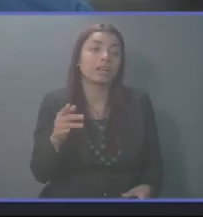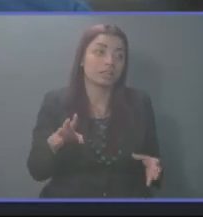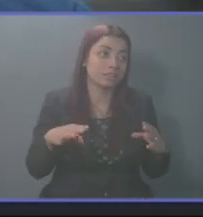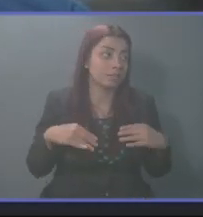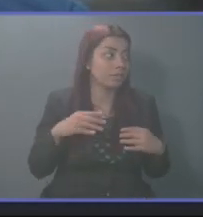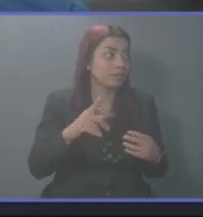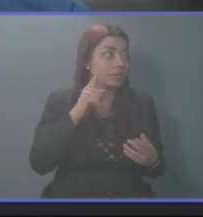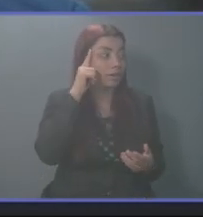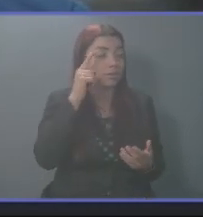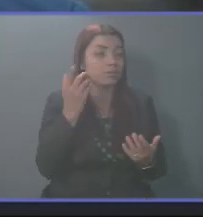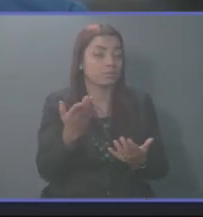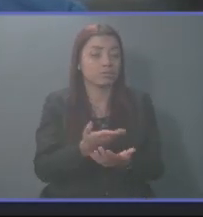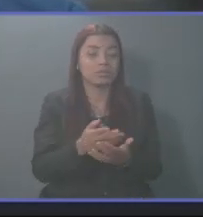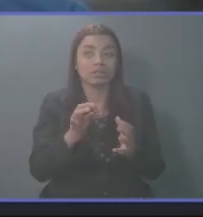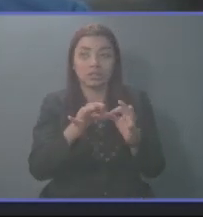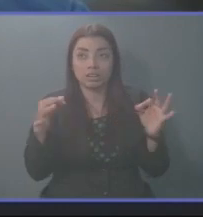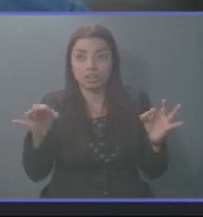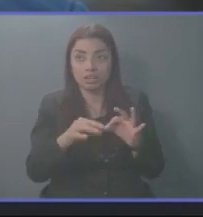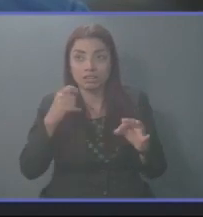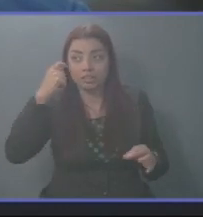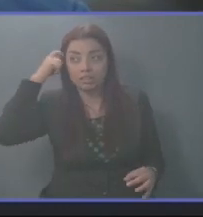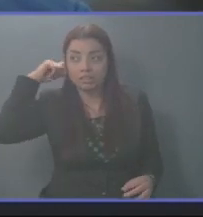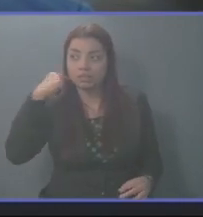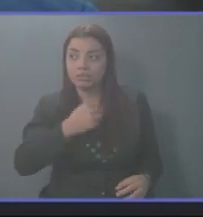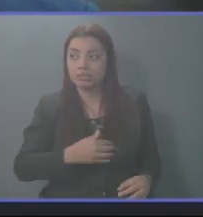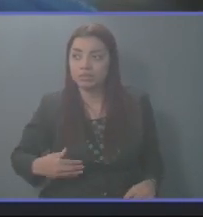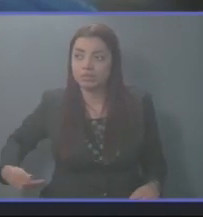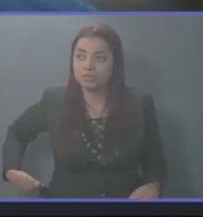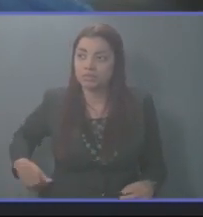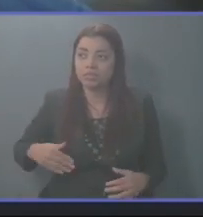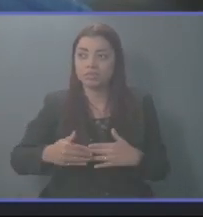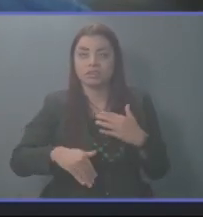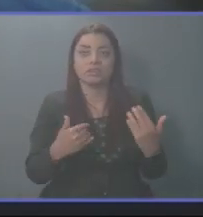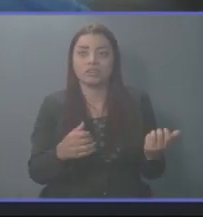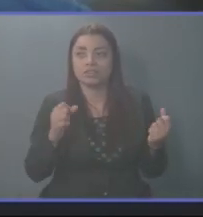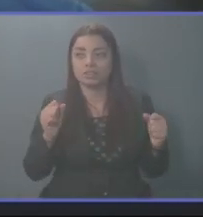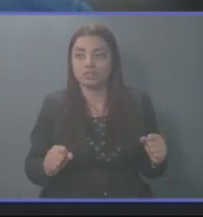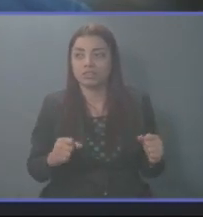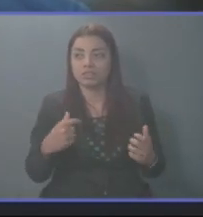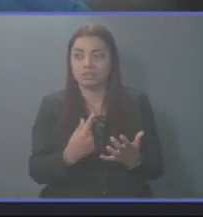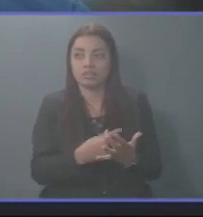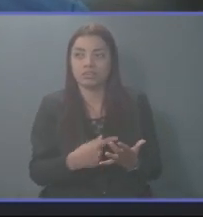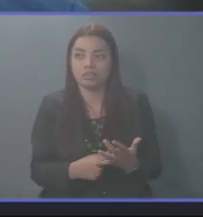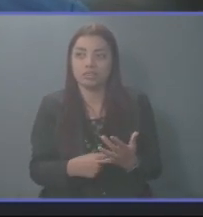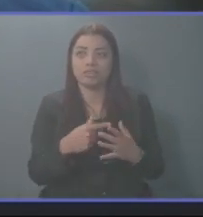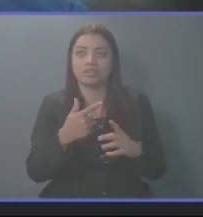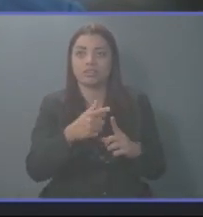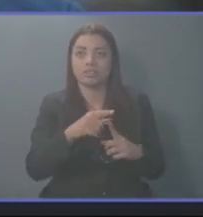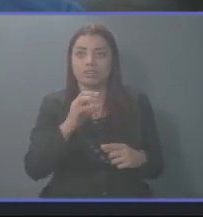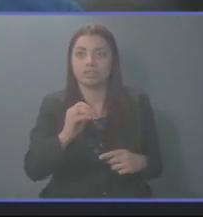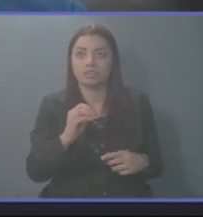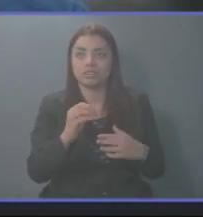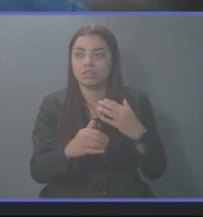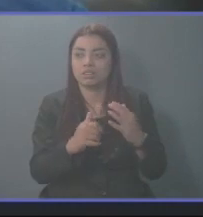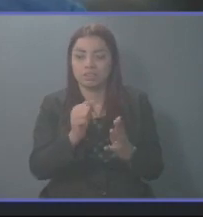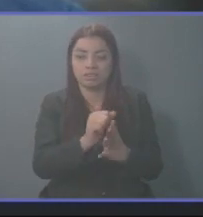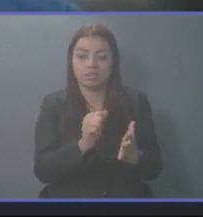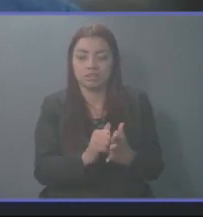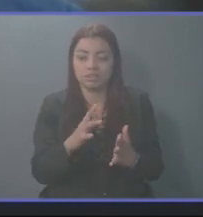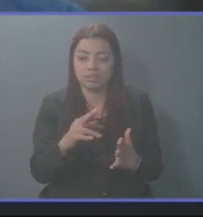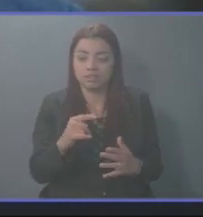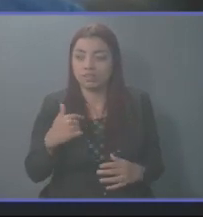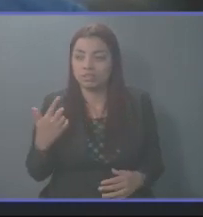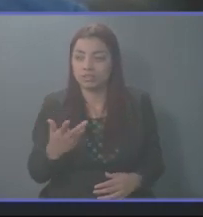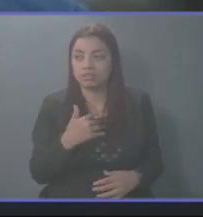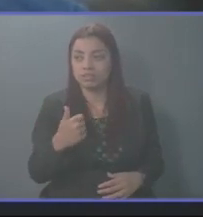la propuesta de redacción enviada por el presidente de la República. Y respecto al literal O de ese mismo artículo, se considera que a